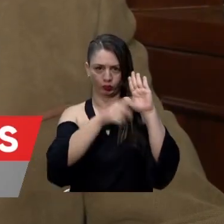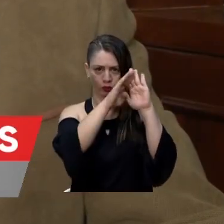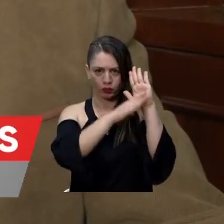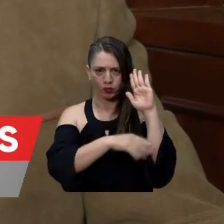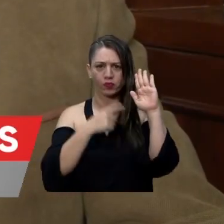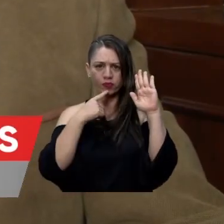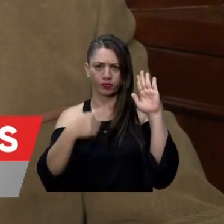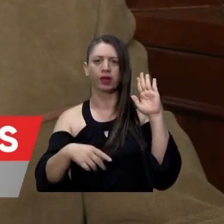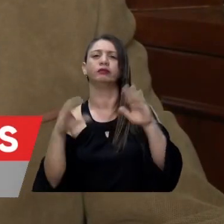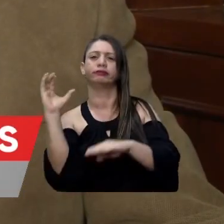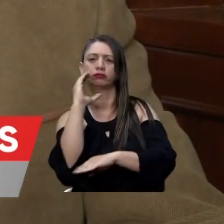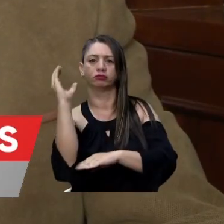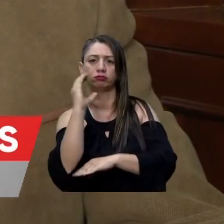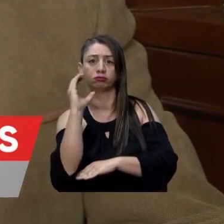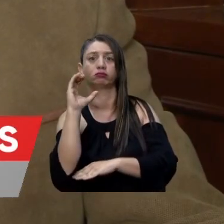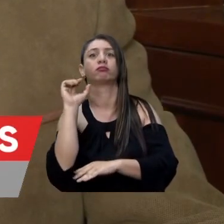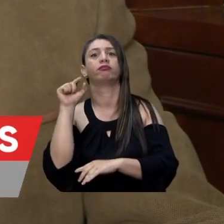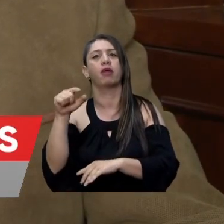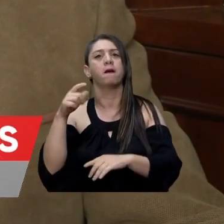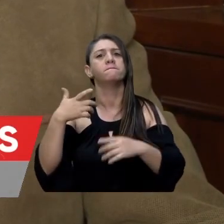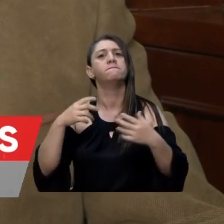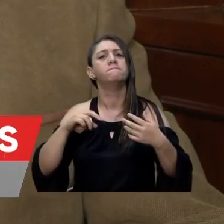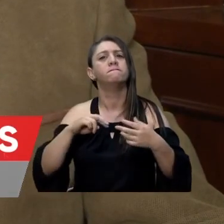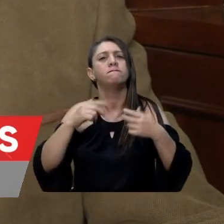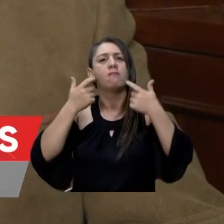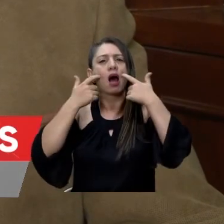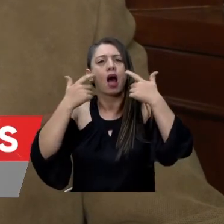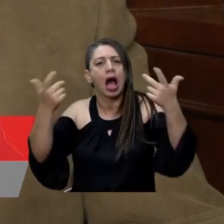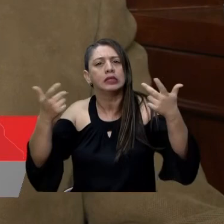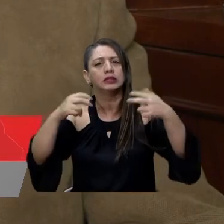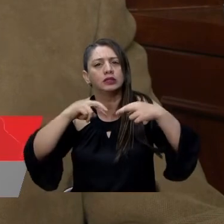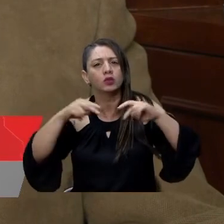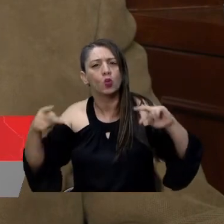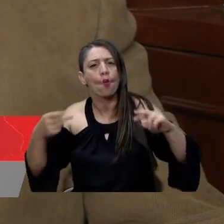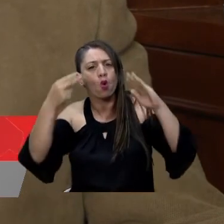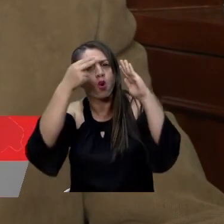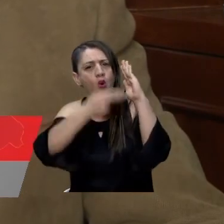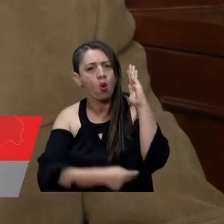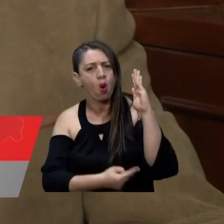sentido, Colombia, el país de los extremos, es un estudio de la historia